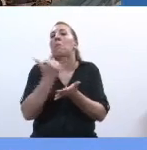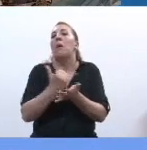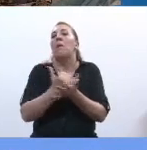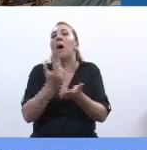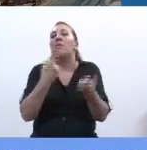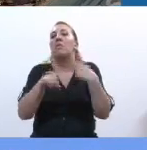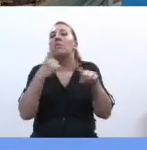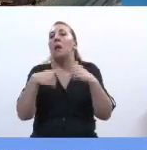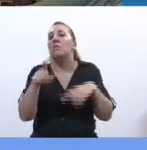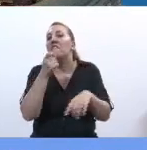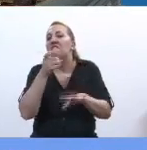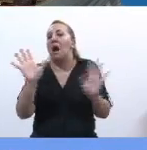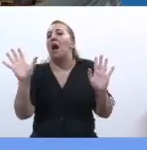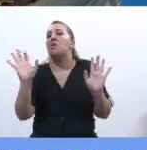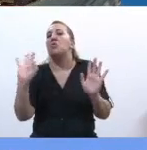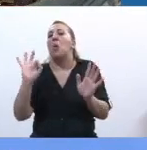o arbitrario